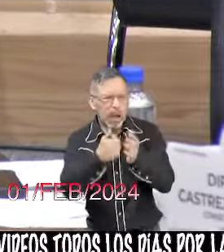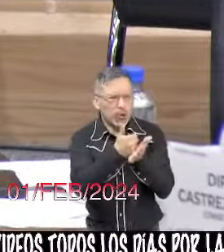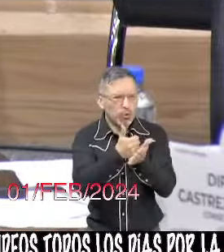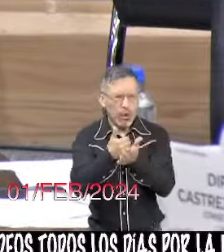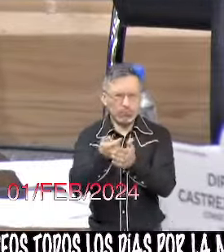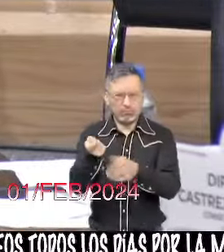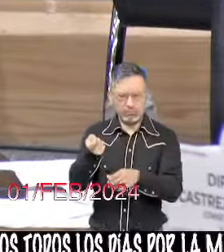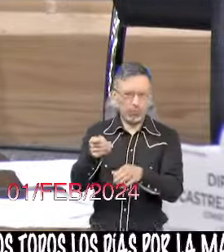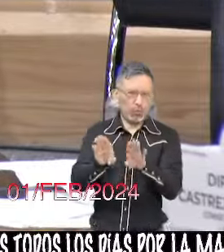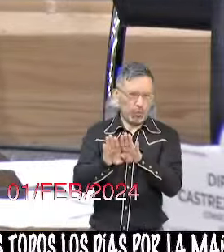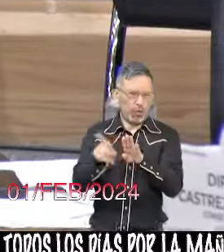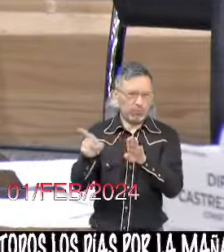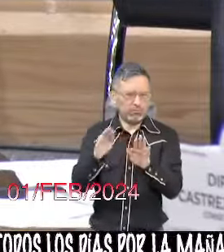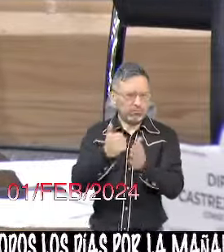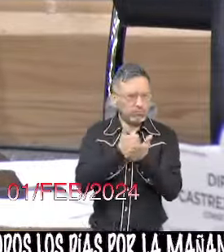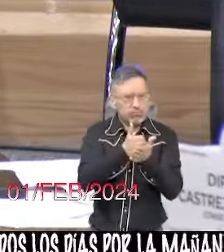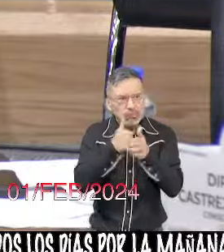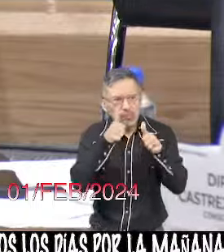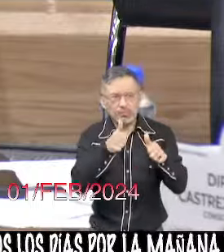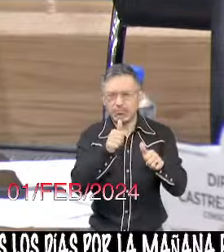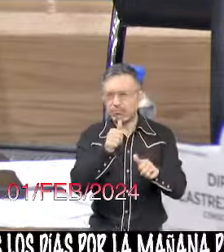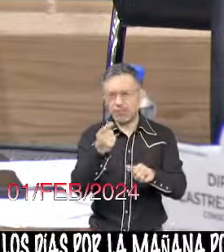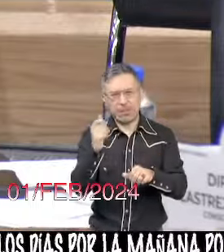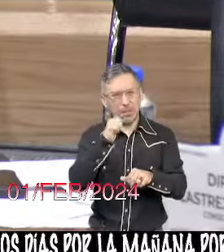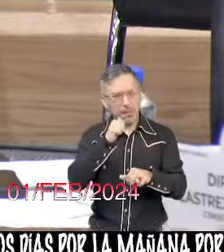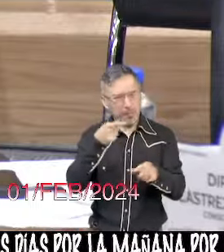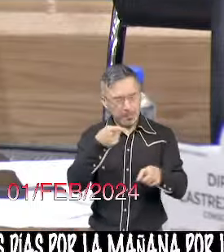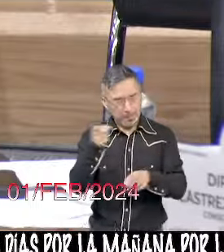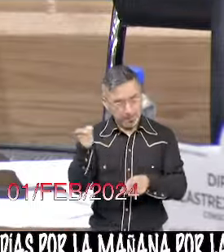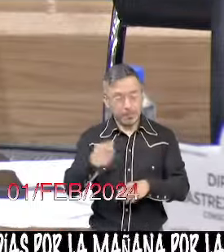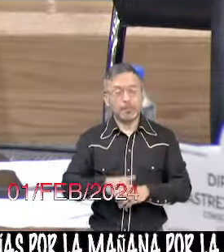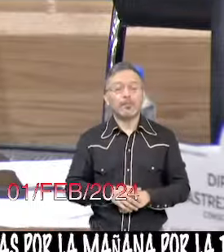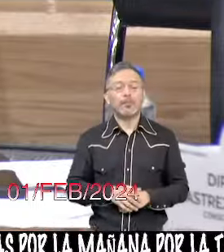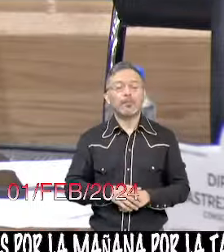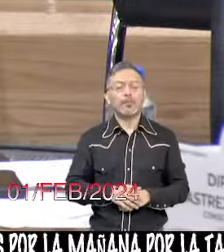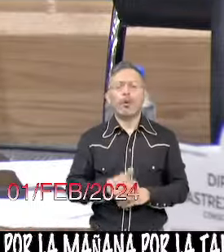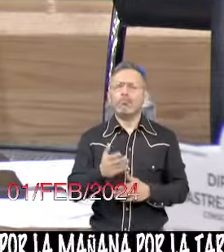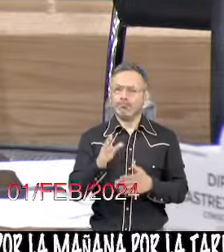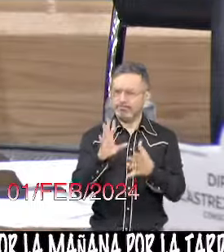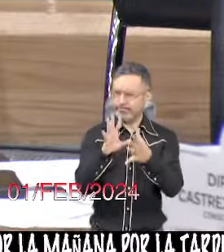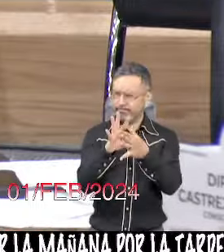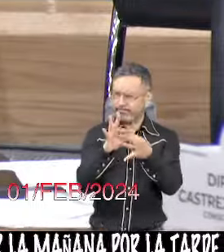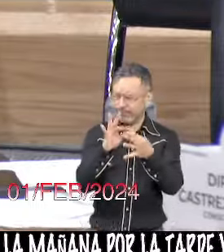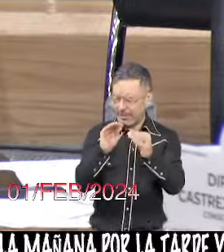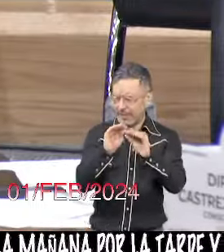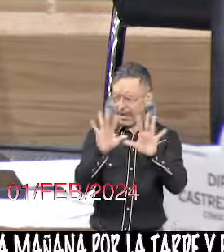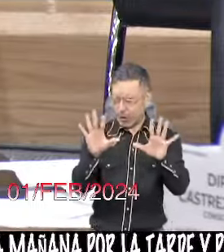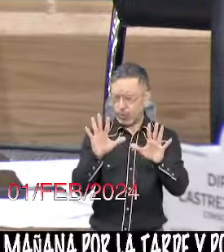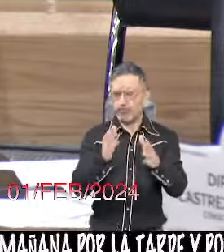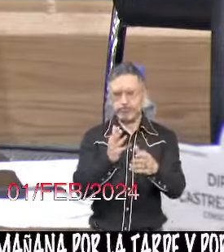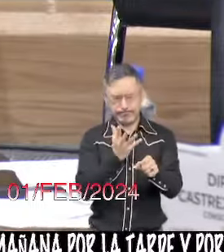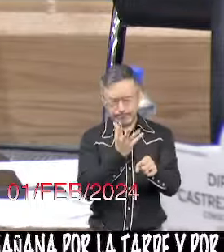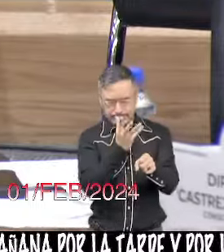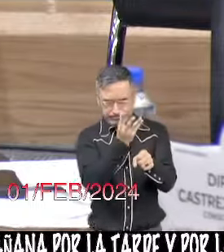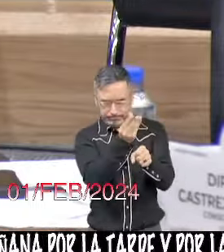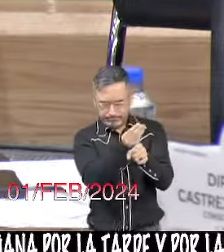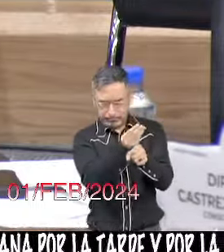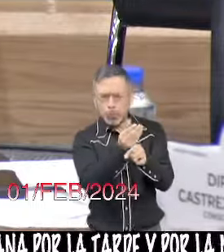precisar y aclararle de manera muy respetuosa a la